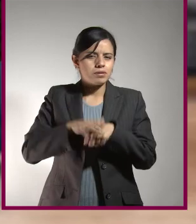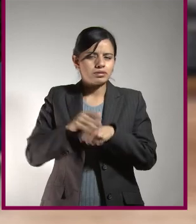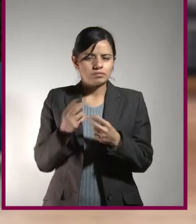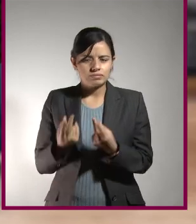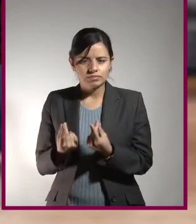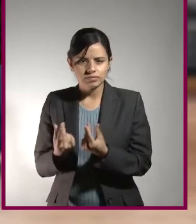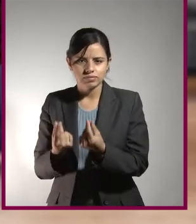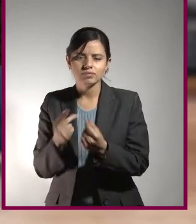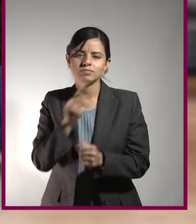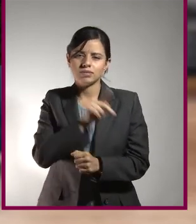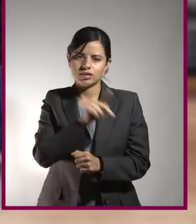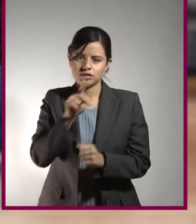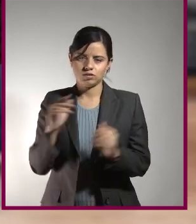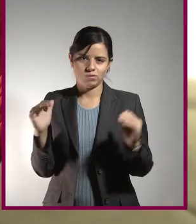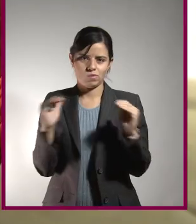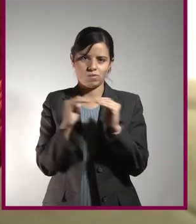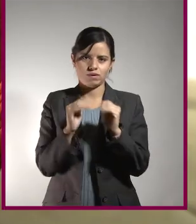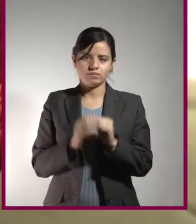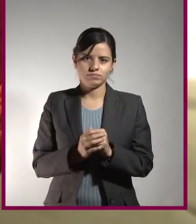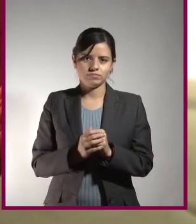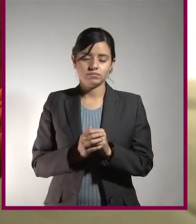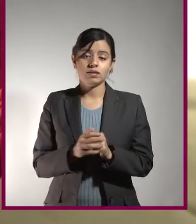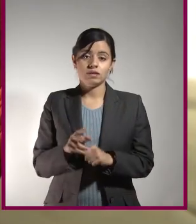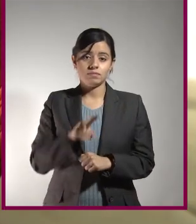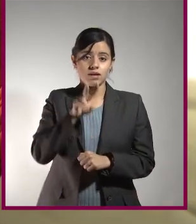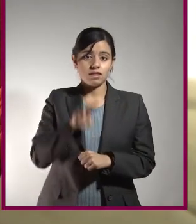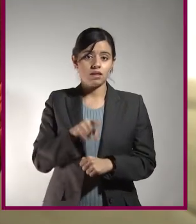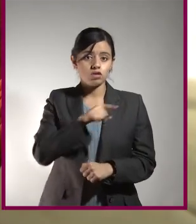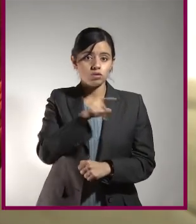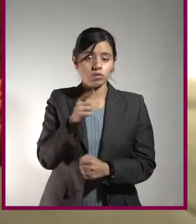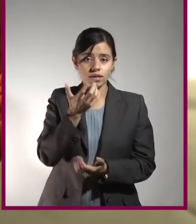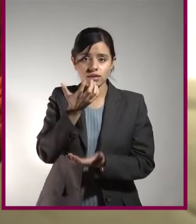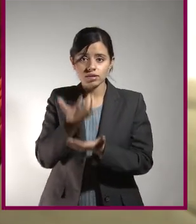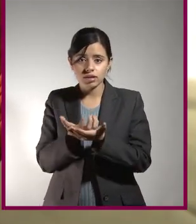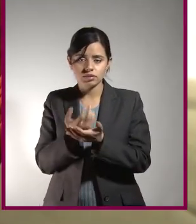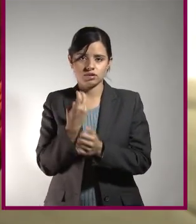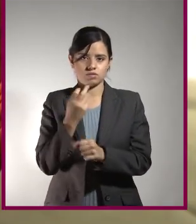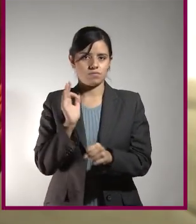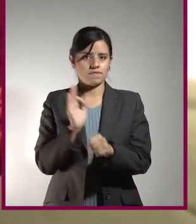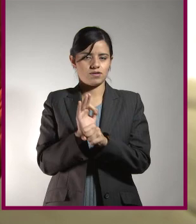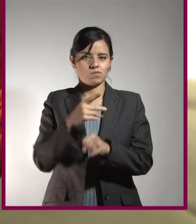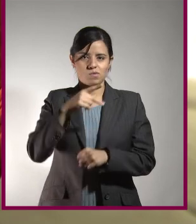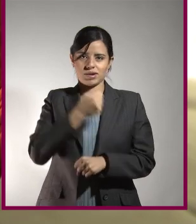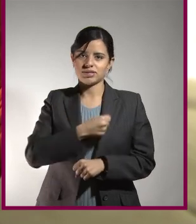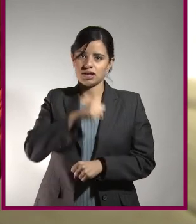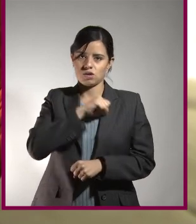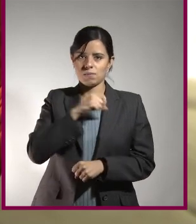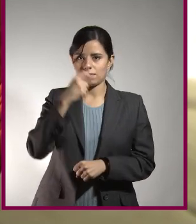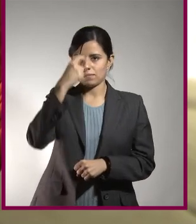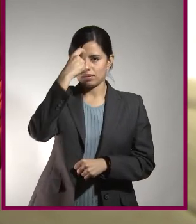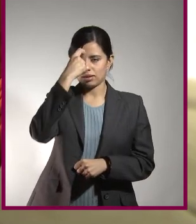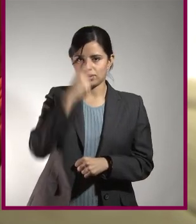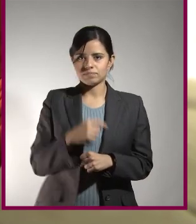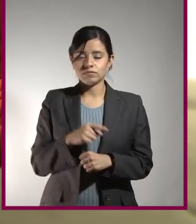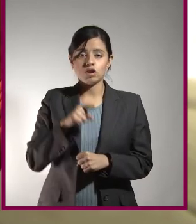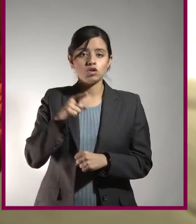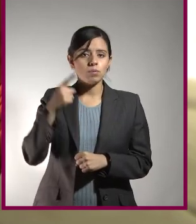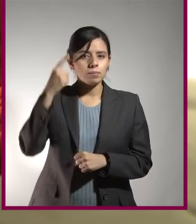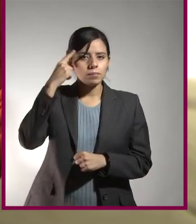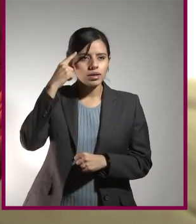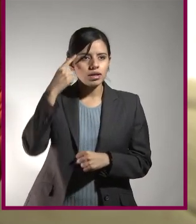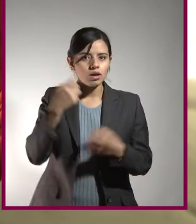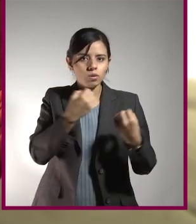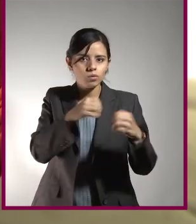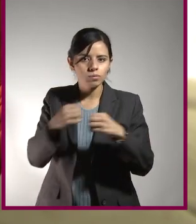y concentrado que podamos tener. En efecto, los momentos de descanso son altamente benéficos para tu salud mental. Al relajarte